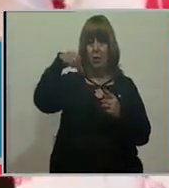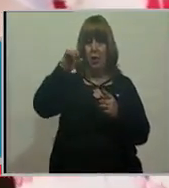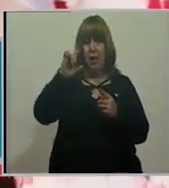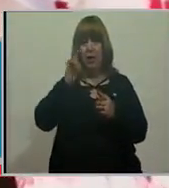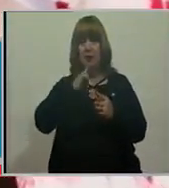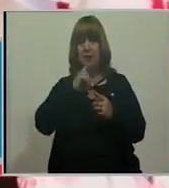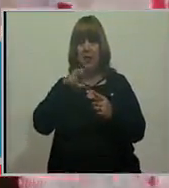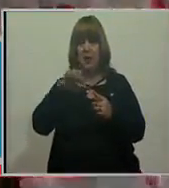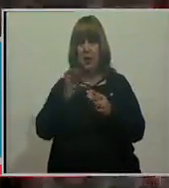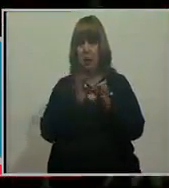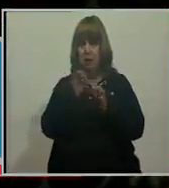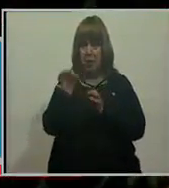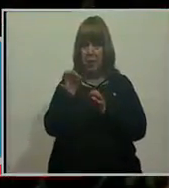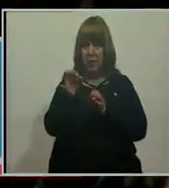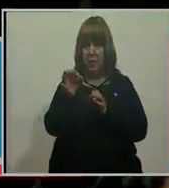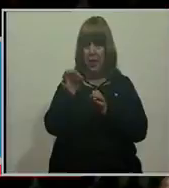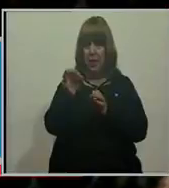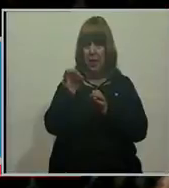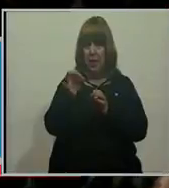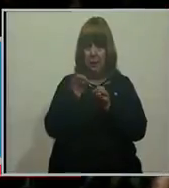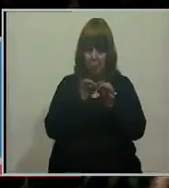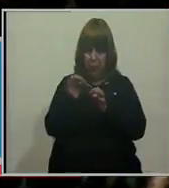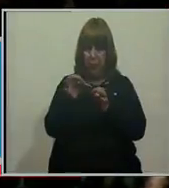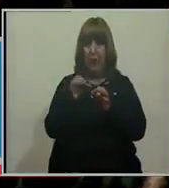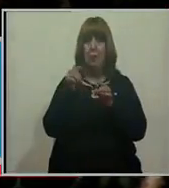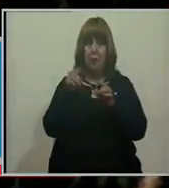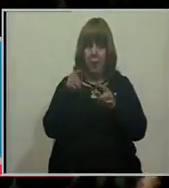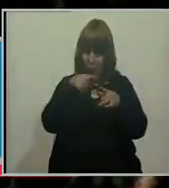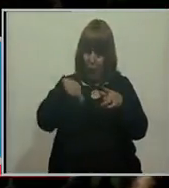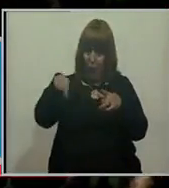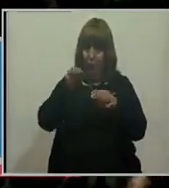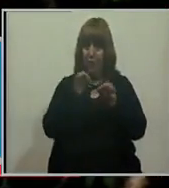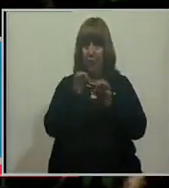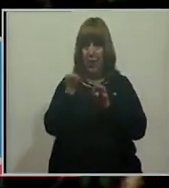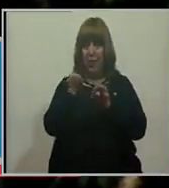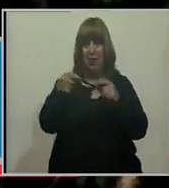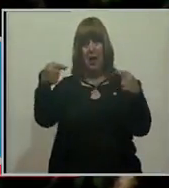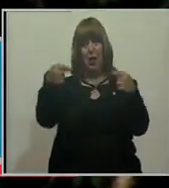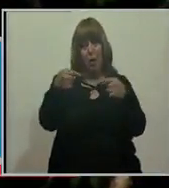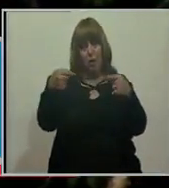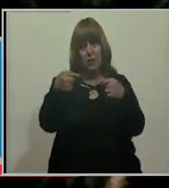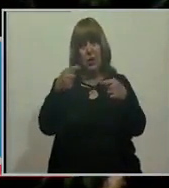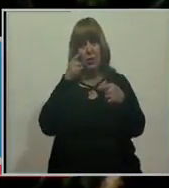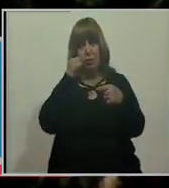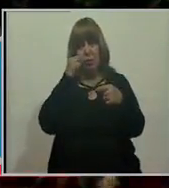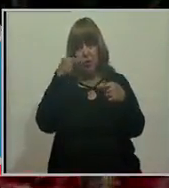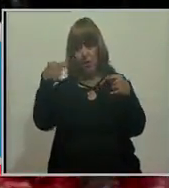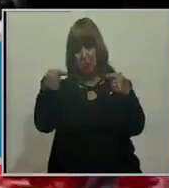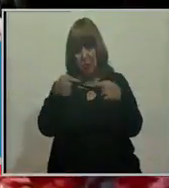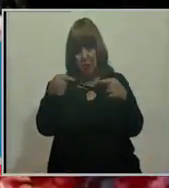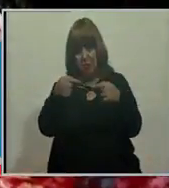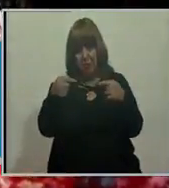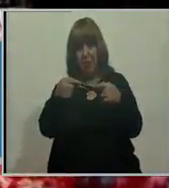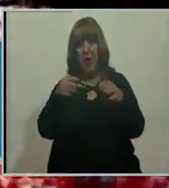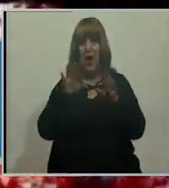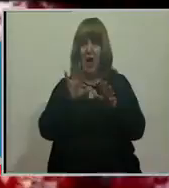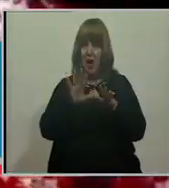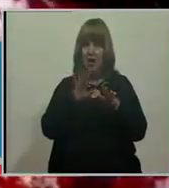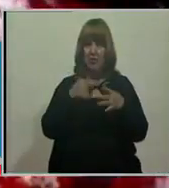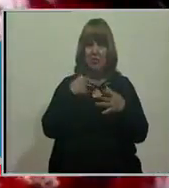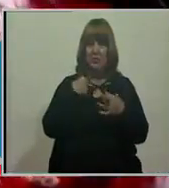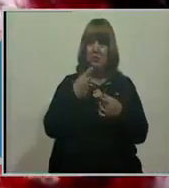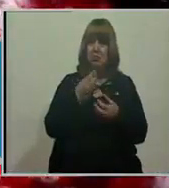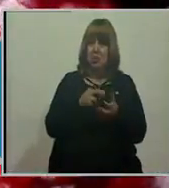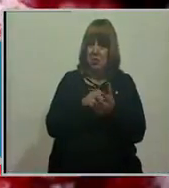Esto fue ya el punto máximo en el cual terminó definiéndose esta situación. Acá hay un montón de cosas entre medio, nadie